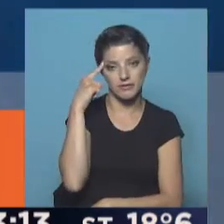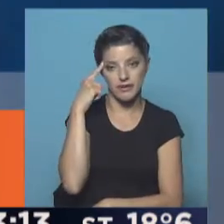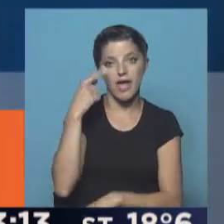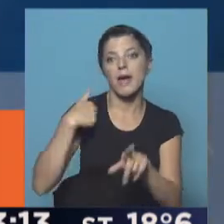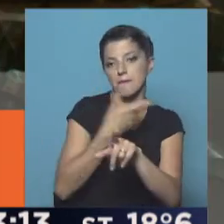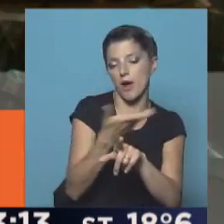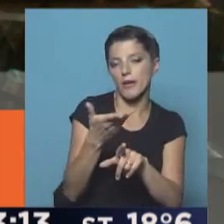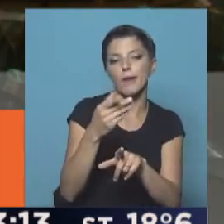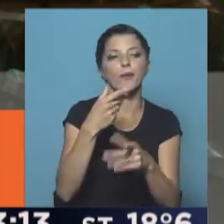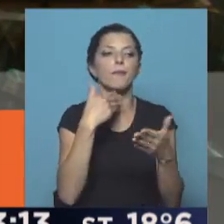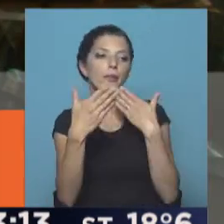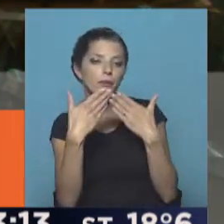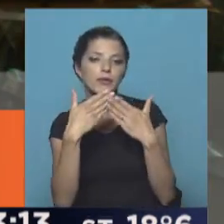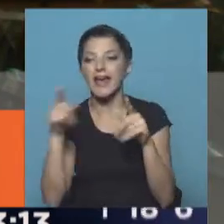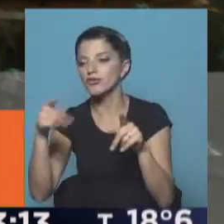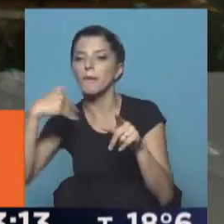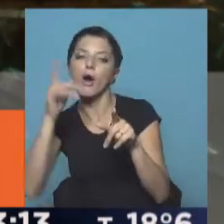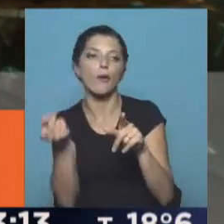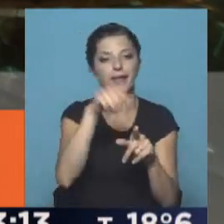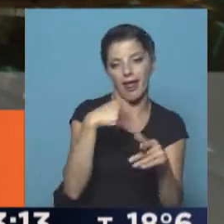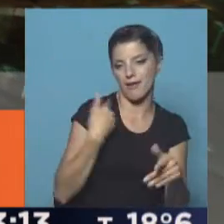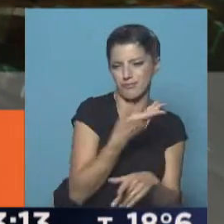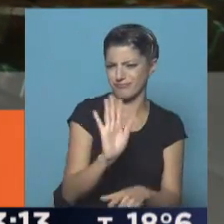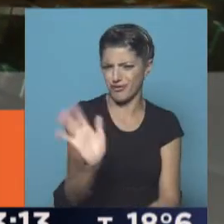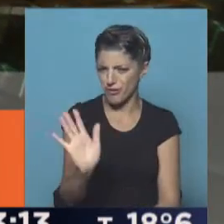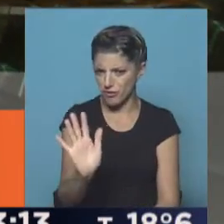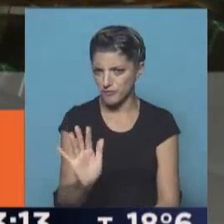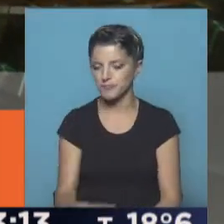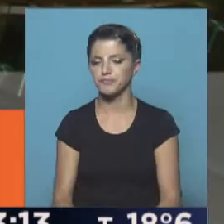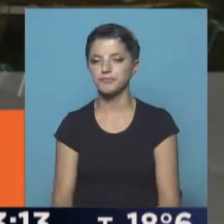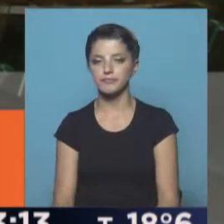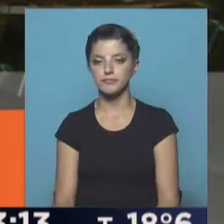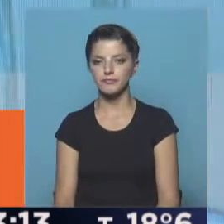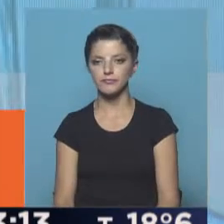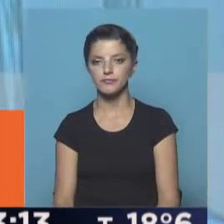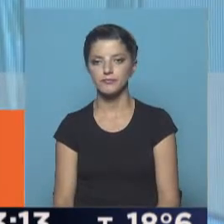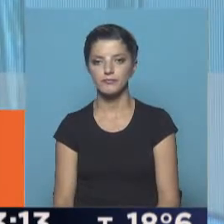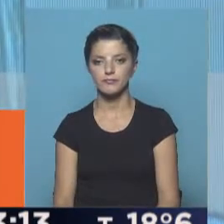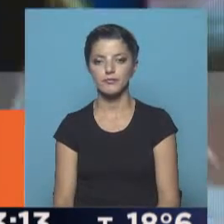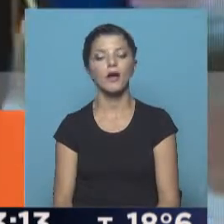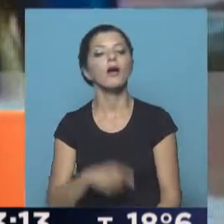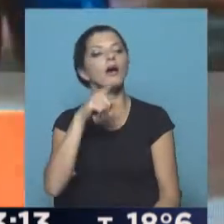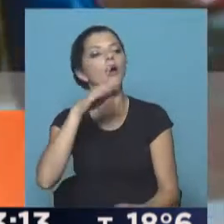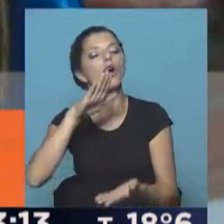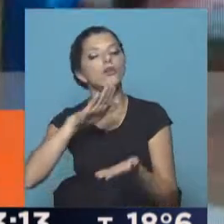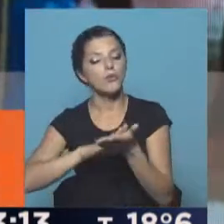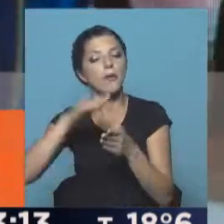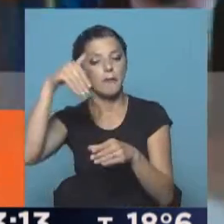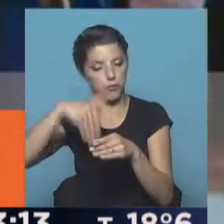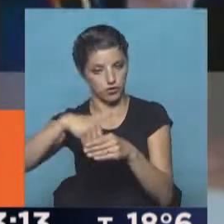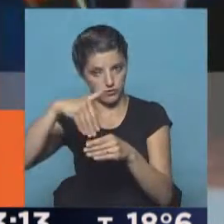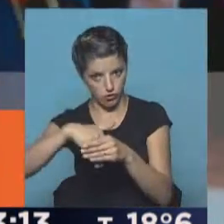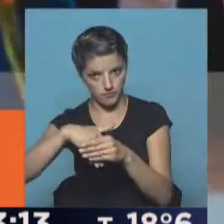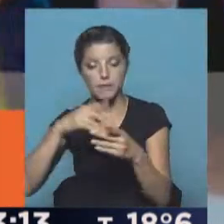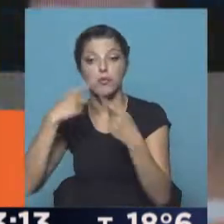pueblo. Te quería consultar a propósito de esto que estás caracterizando, ¿no? Con el tema de los plebiscitos. Tomo el ejemplo